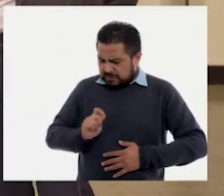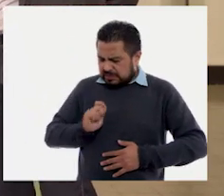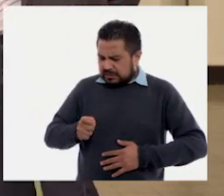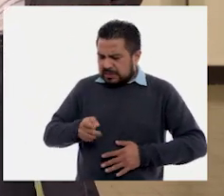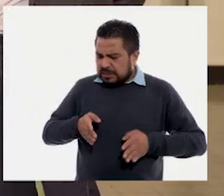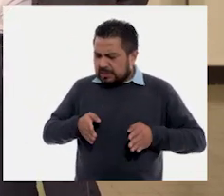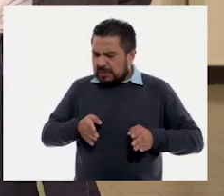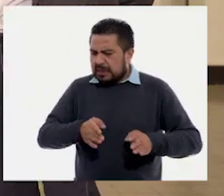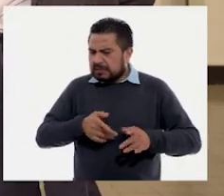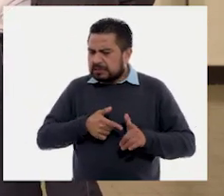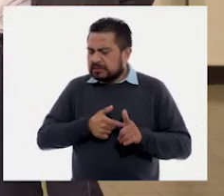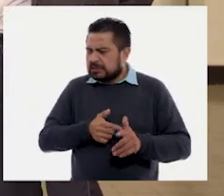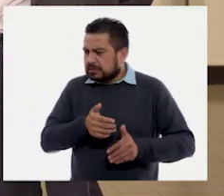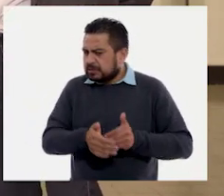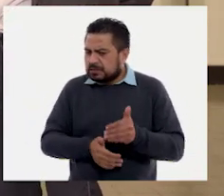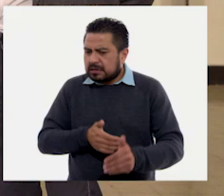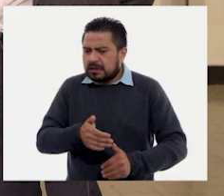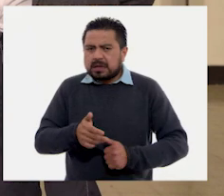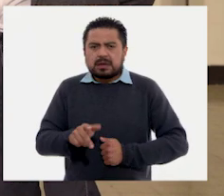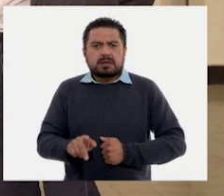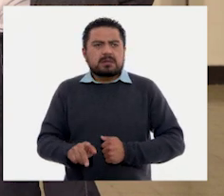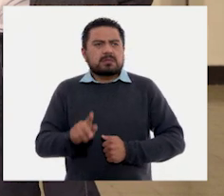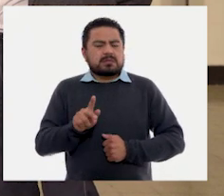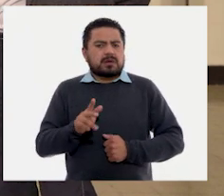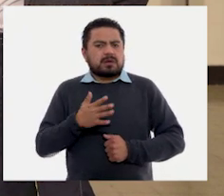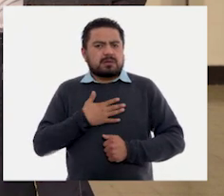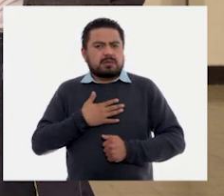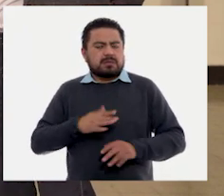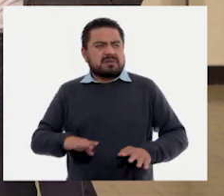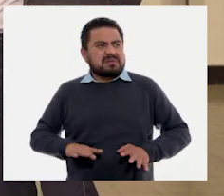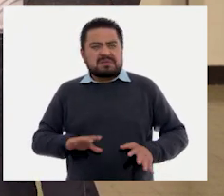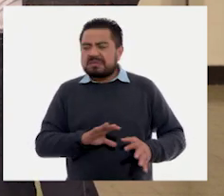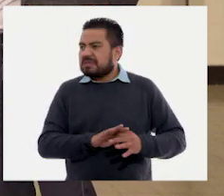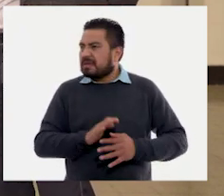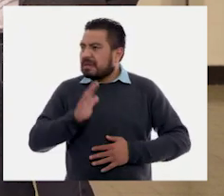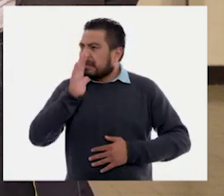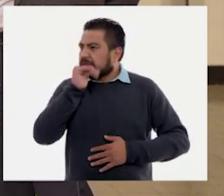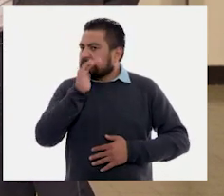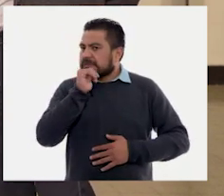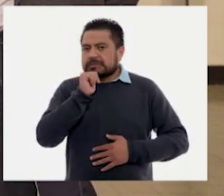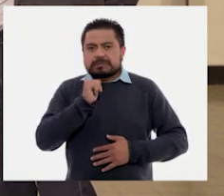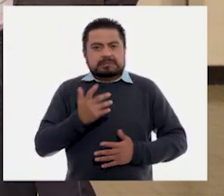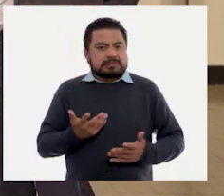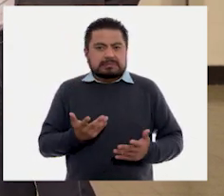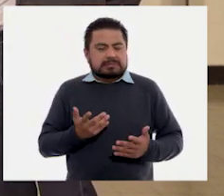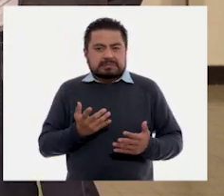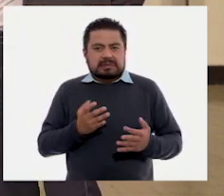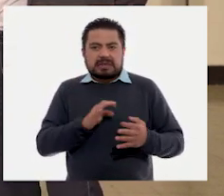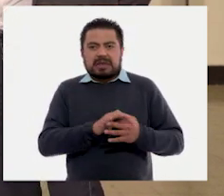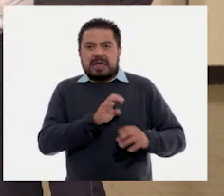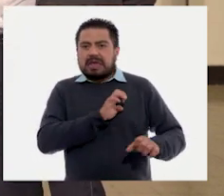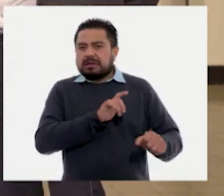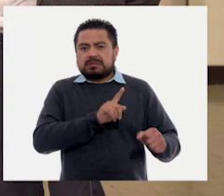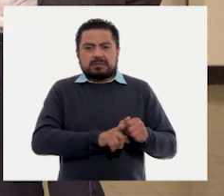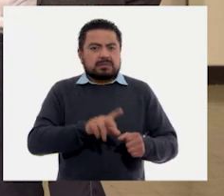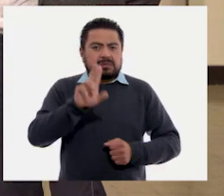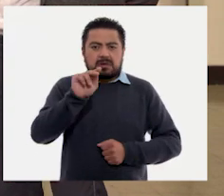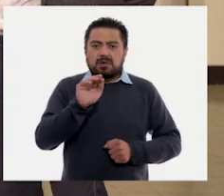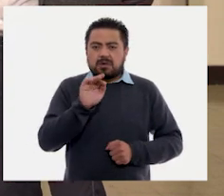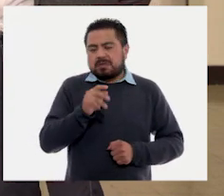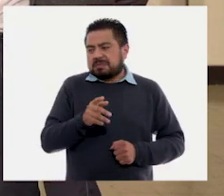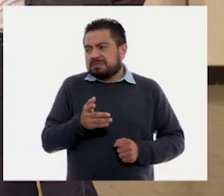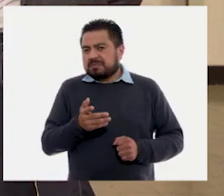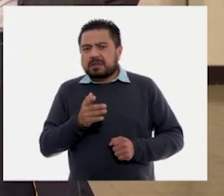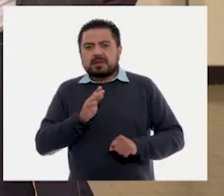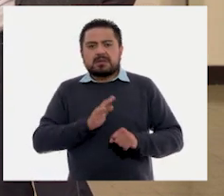seguir, pero yo no me hallaba en ninguna disciplina específica. Obviamente